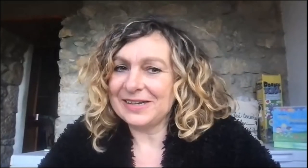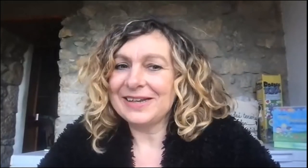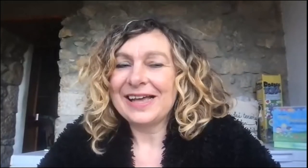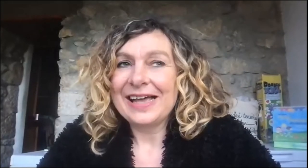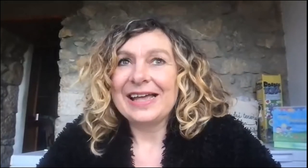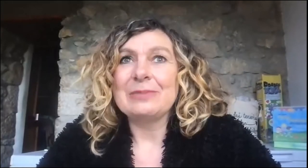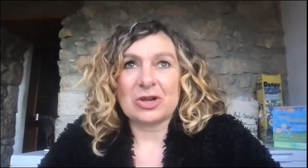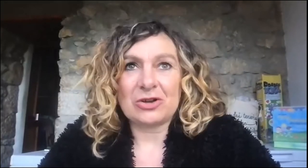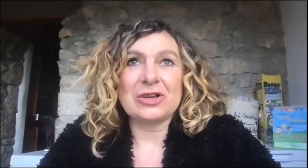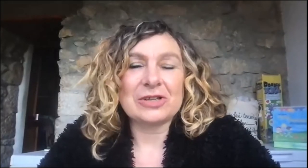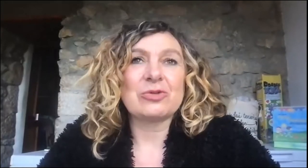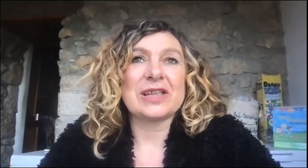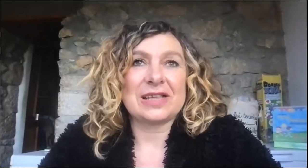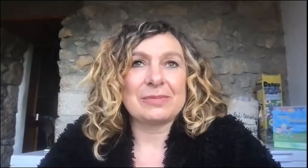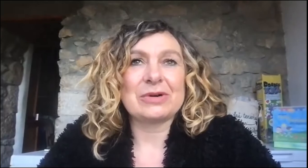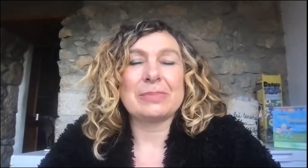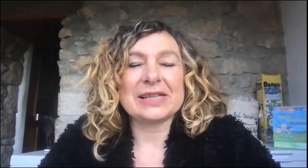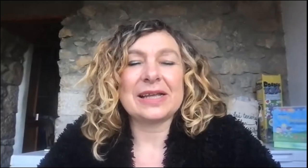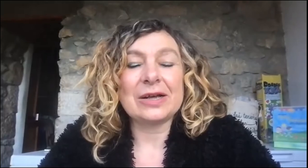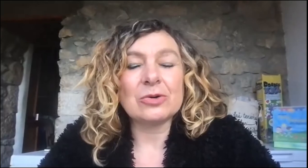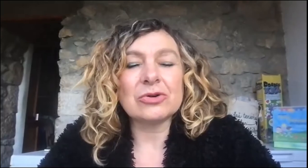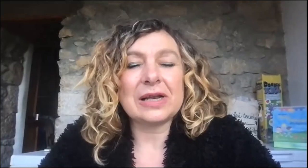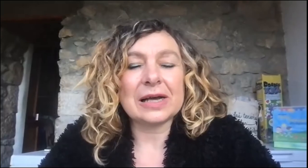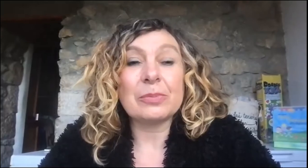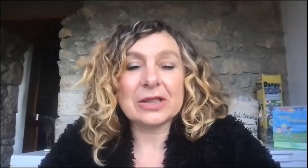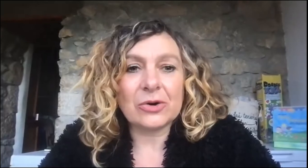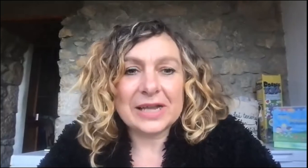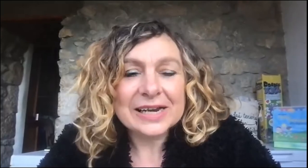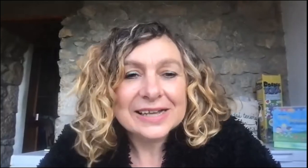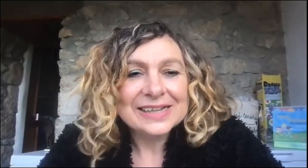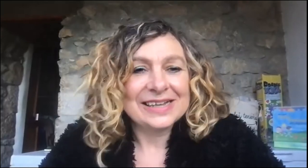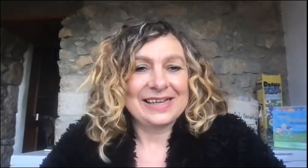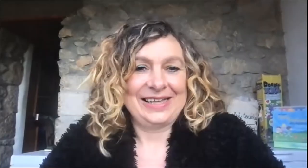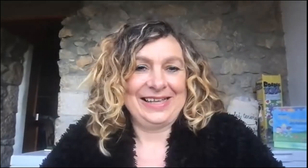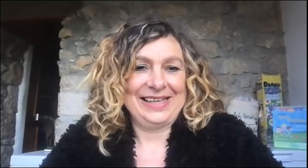muy bien. En el Museo Arqueológico de Asturias hay también una parte, incluso en la que puedes oler,